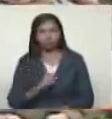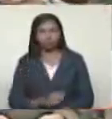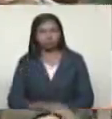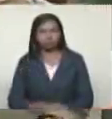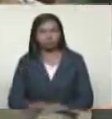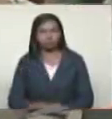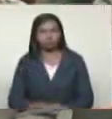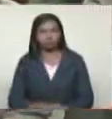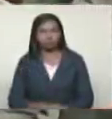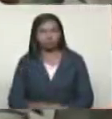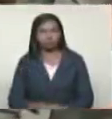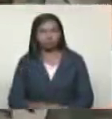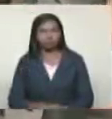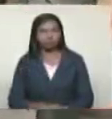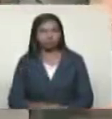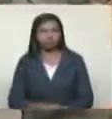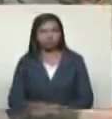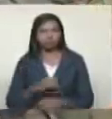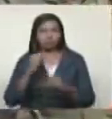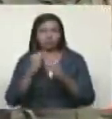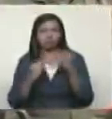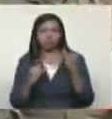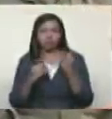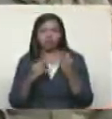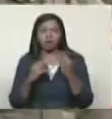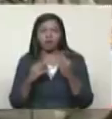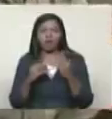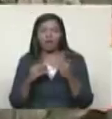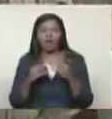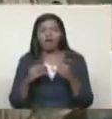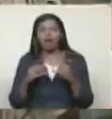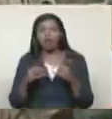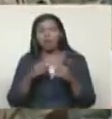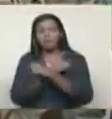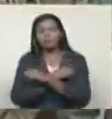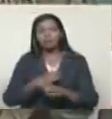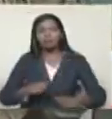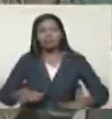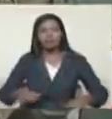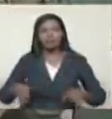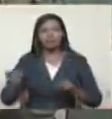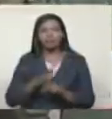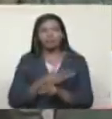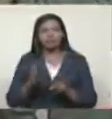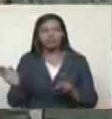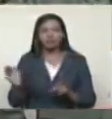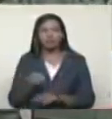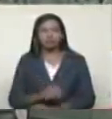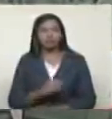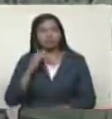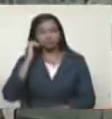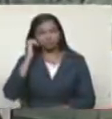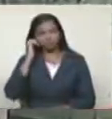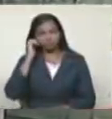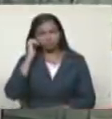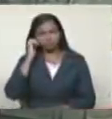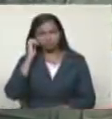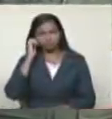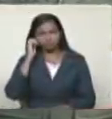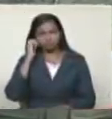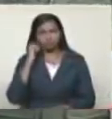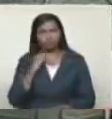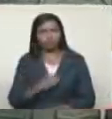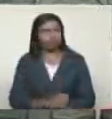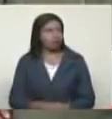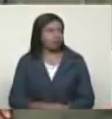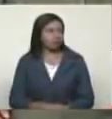me manda a decir allá a esos militares norteamericanos que nos amenazan y usan los micrófonos para enfrentarse a